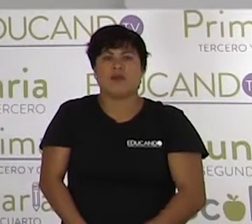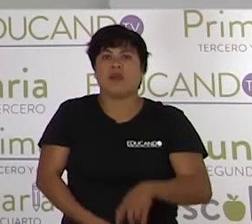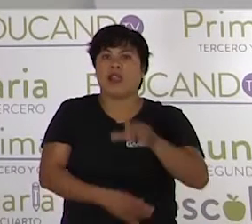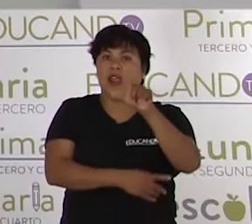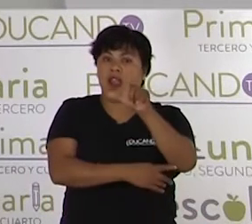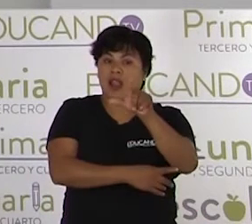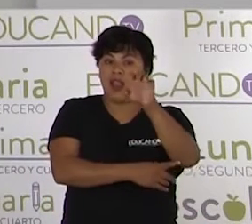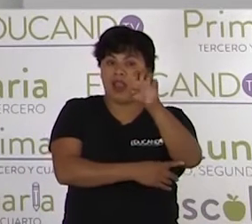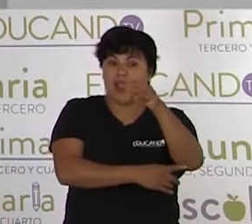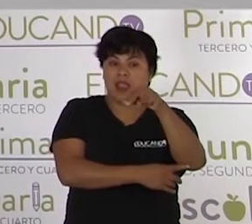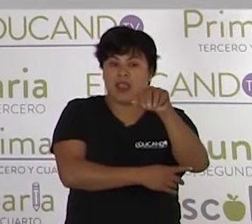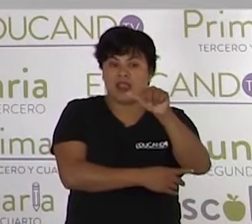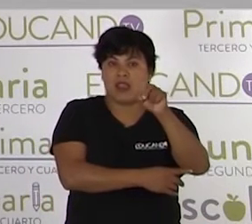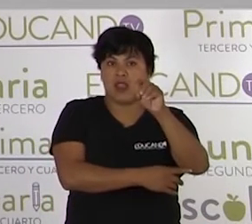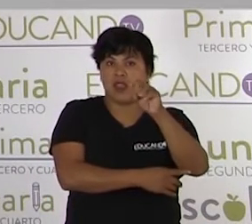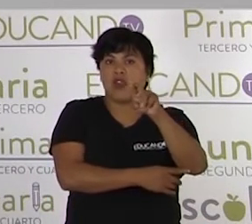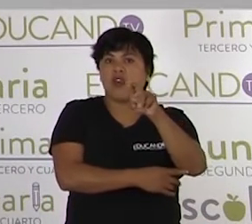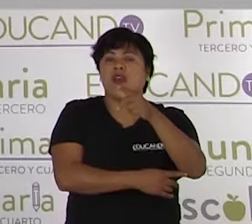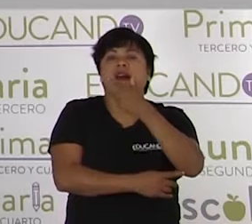Leñador.